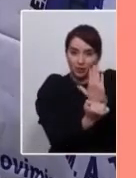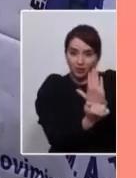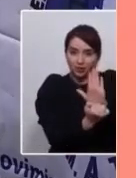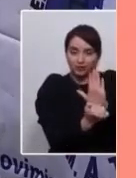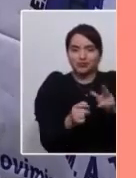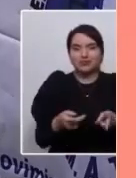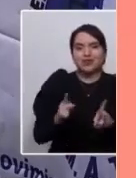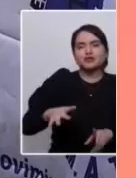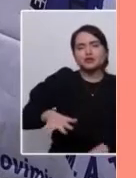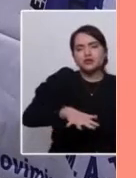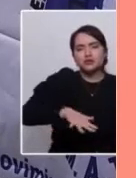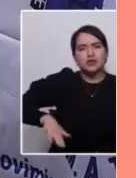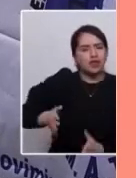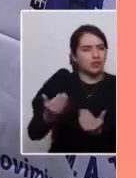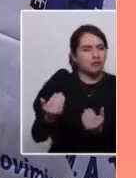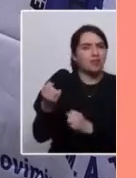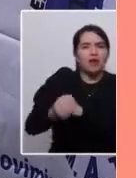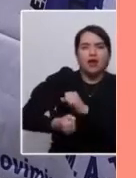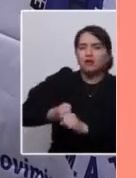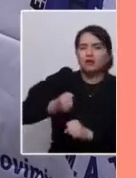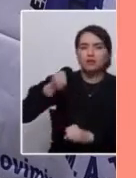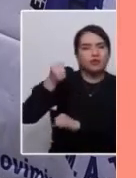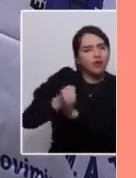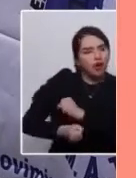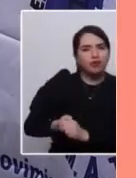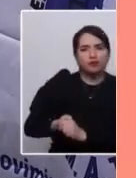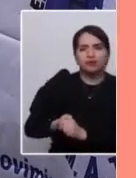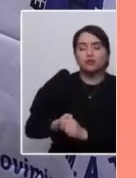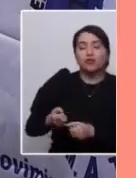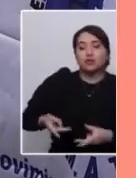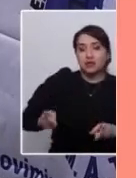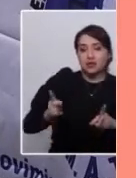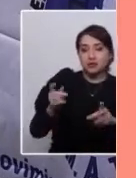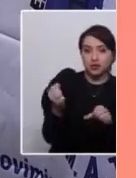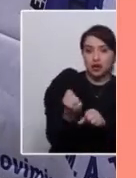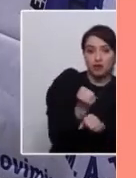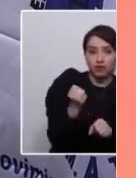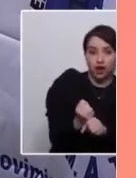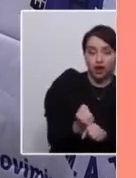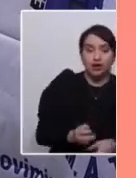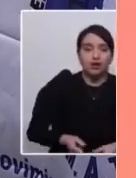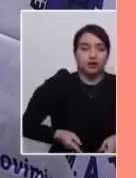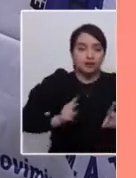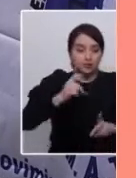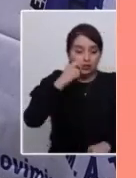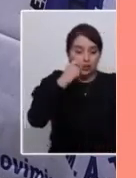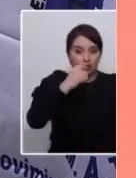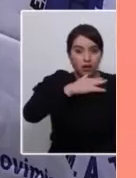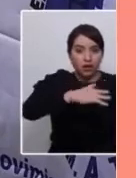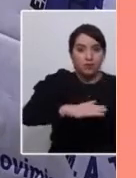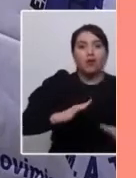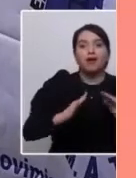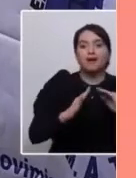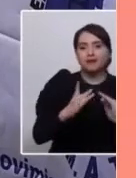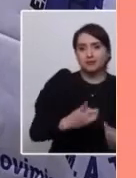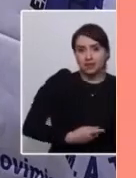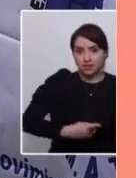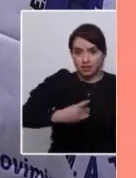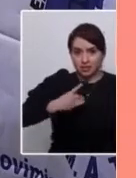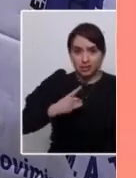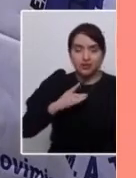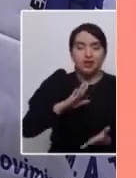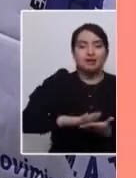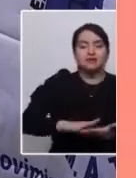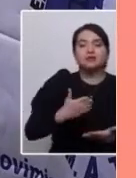el nombre que se indica cuando un determinado grupo quiere separarse del país. ¿Cuál es la lógica de todo esto? Yo creo que las amigas y amigos que nos ven nos van a